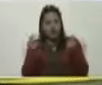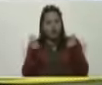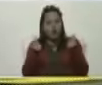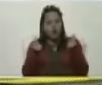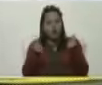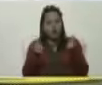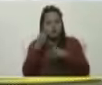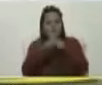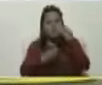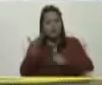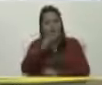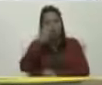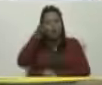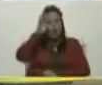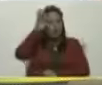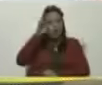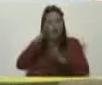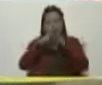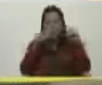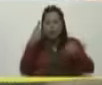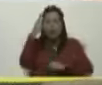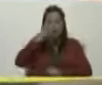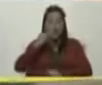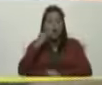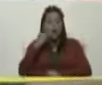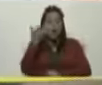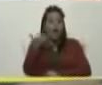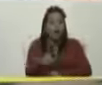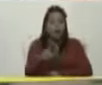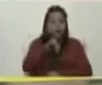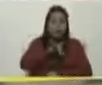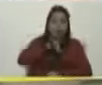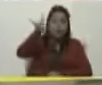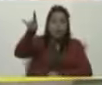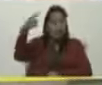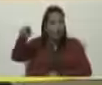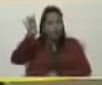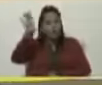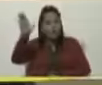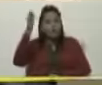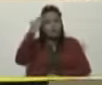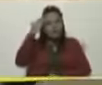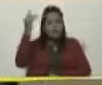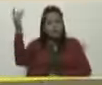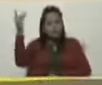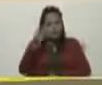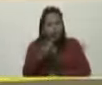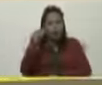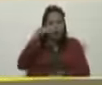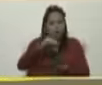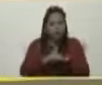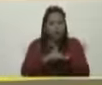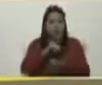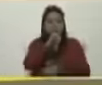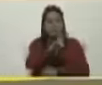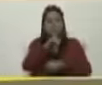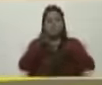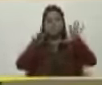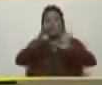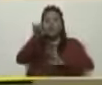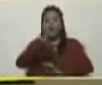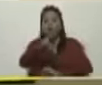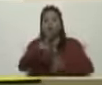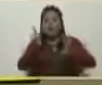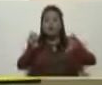un buen futuro a todos estos jóvenes que hoy se encuentran afuera del país. Que sepan que se van a encontrar un país a partir del 29 de julio con